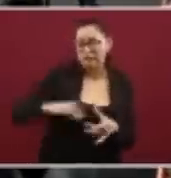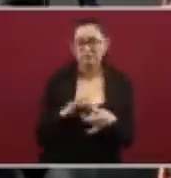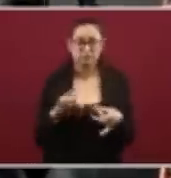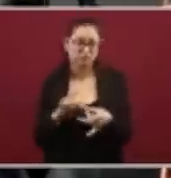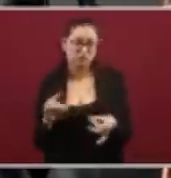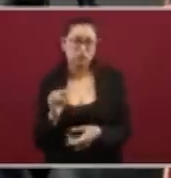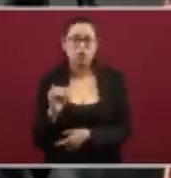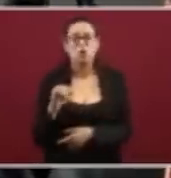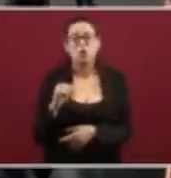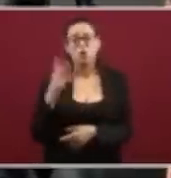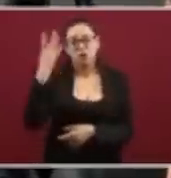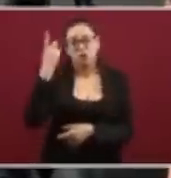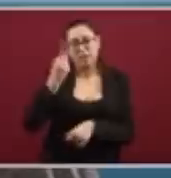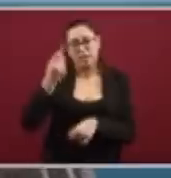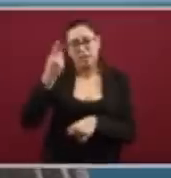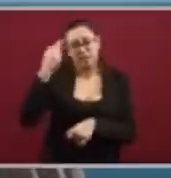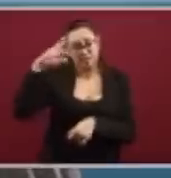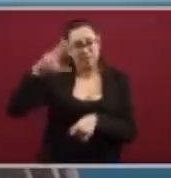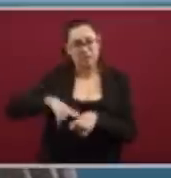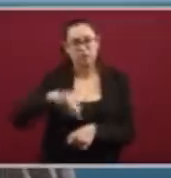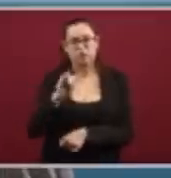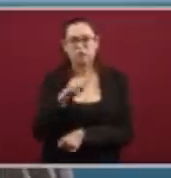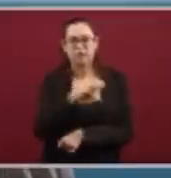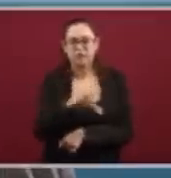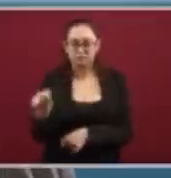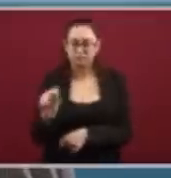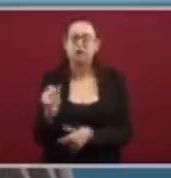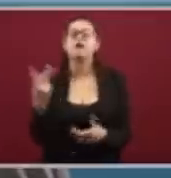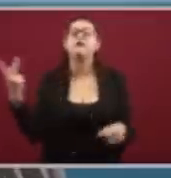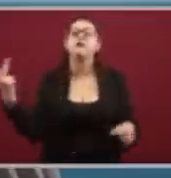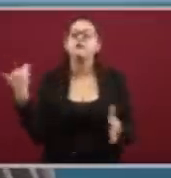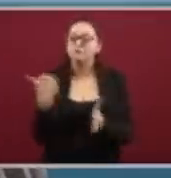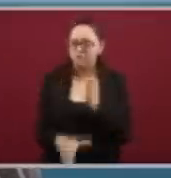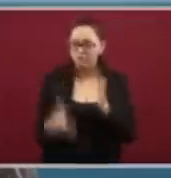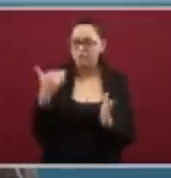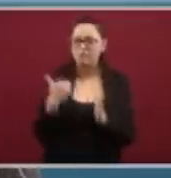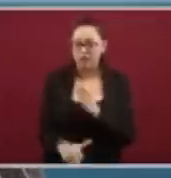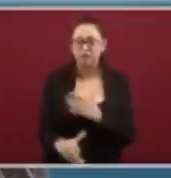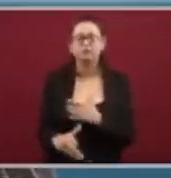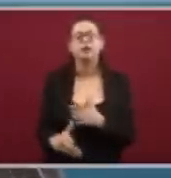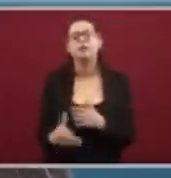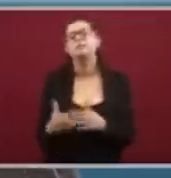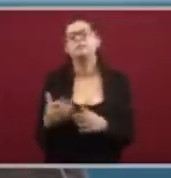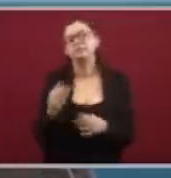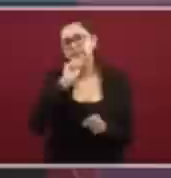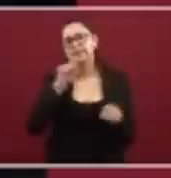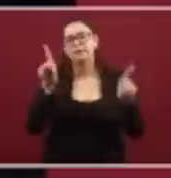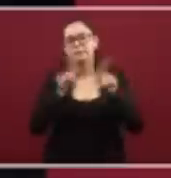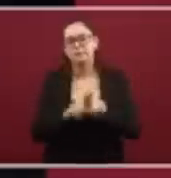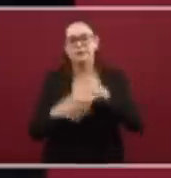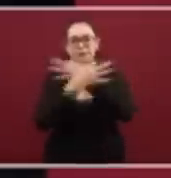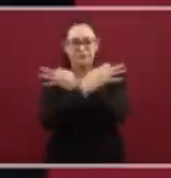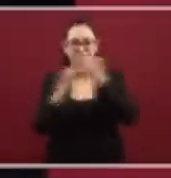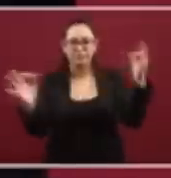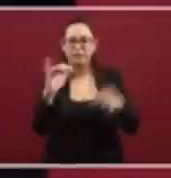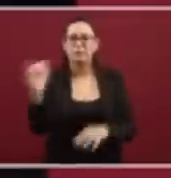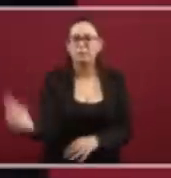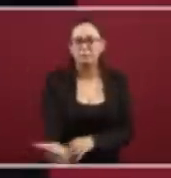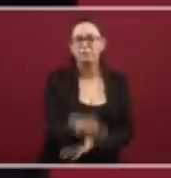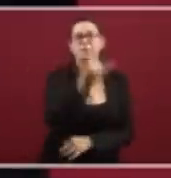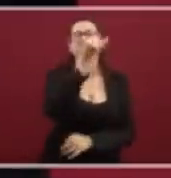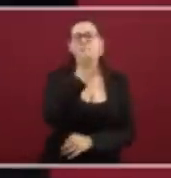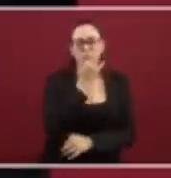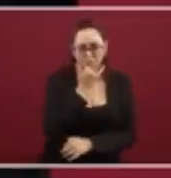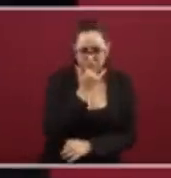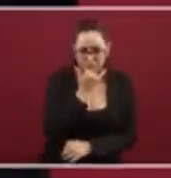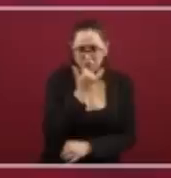social por supuesto la disculpa pública que a solicitud de los padres familia será hasta que alcancemos un acuerdo